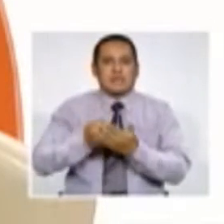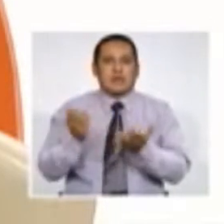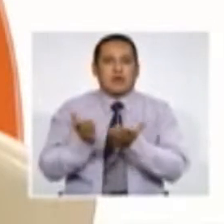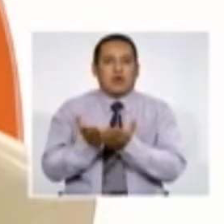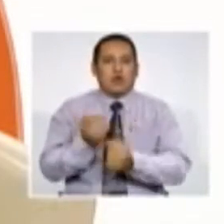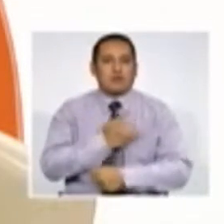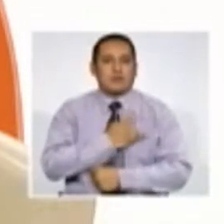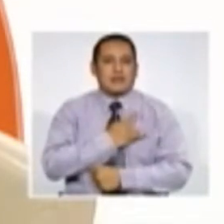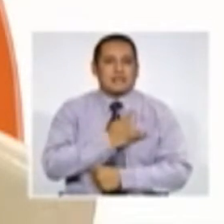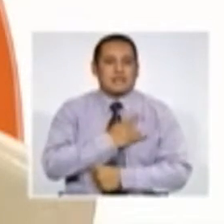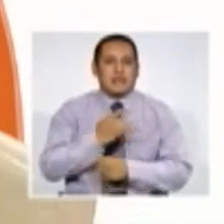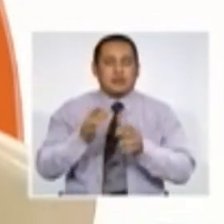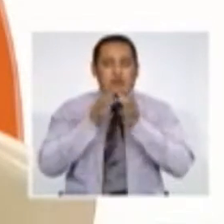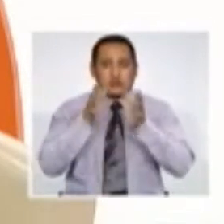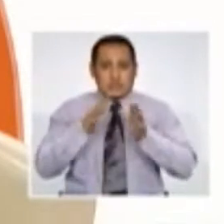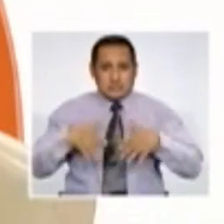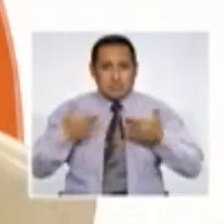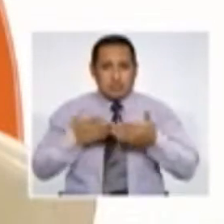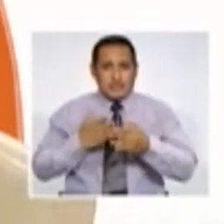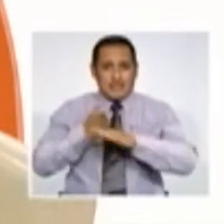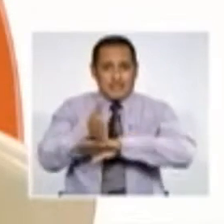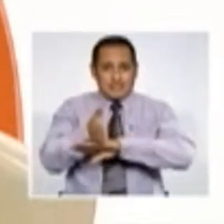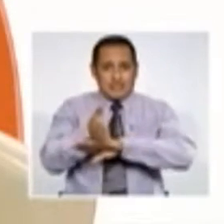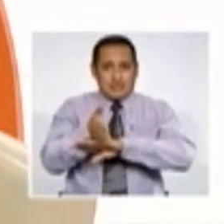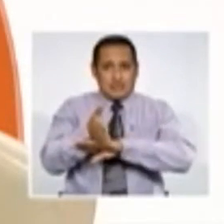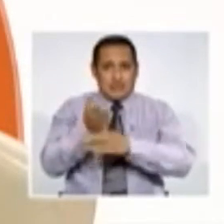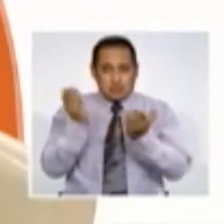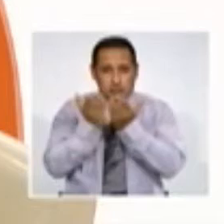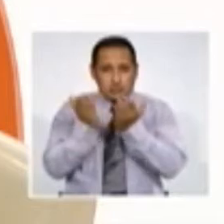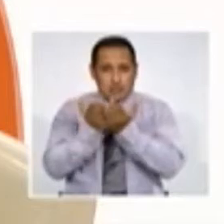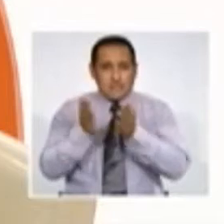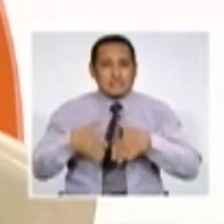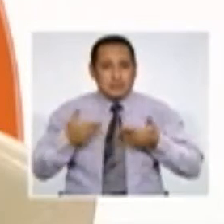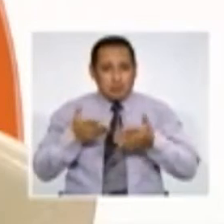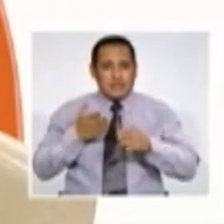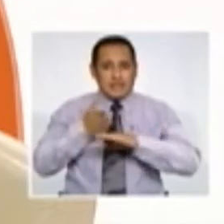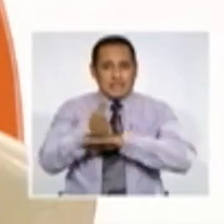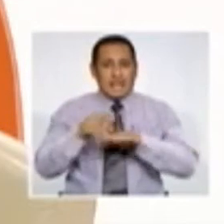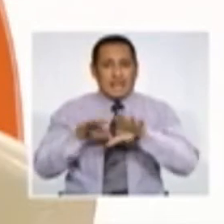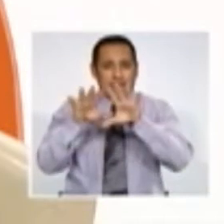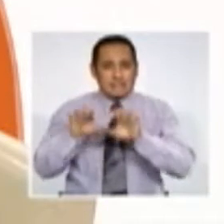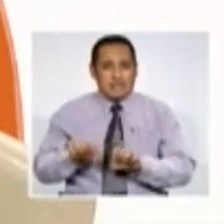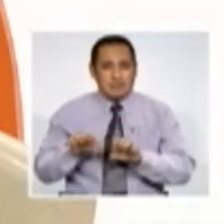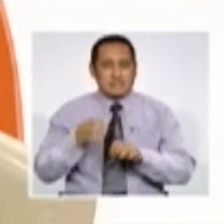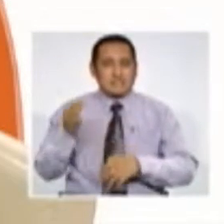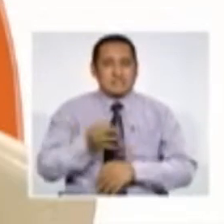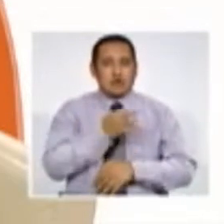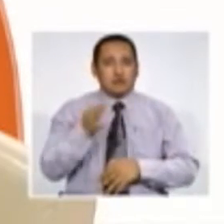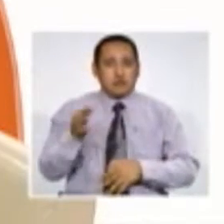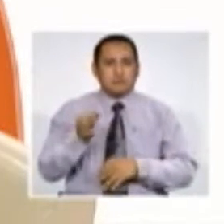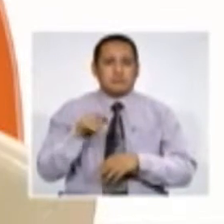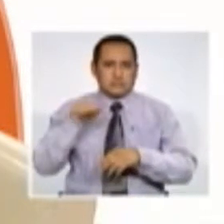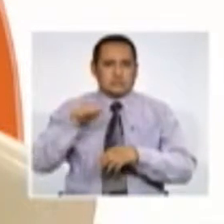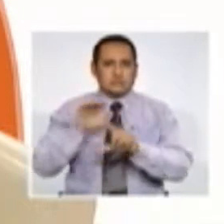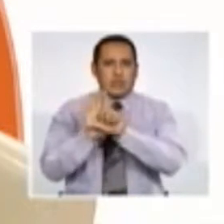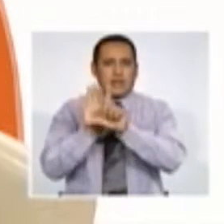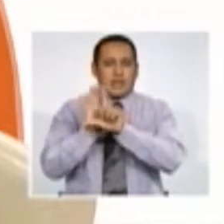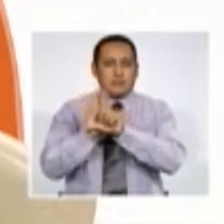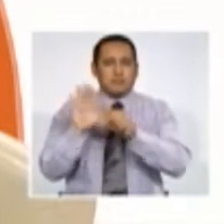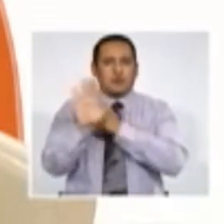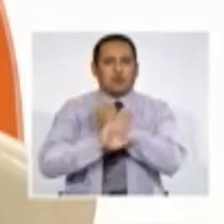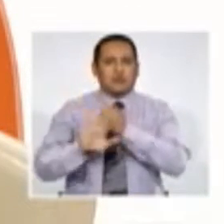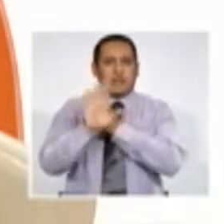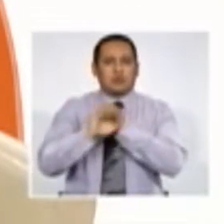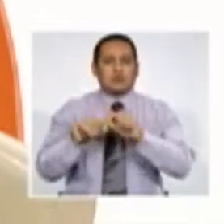mensualidad, la cuota del instituto, de la universidad. Se puede ingresar a tomar clases, se puede ingresar a rendir examen. Hay una ley que protege